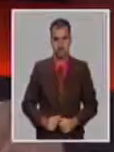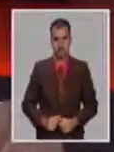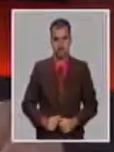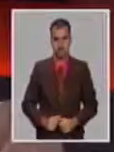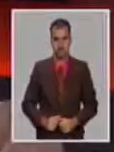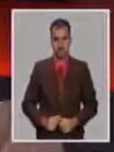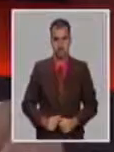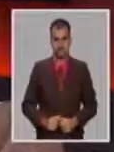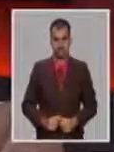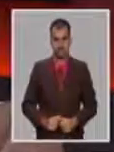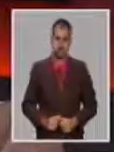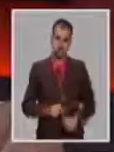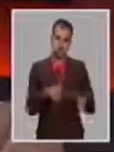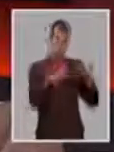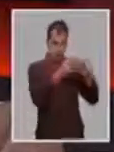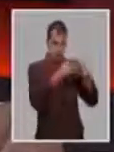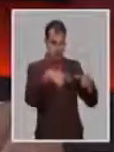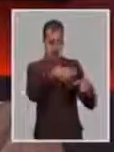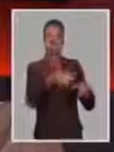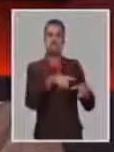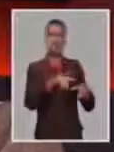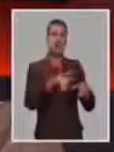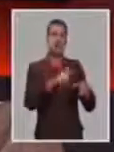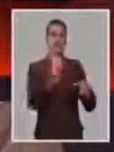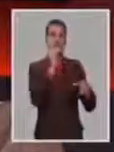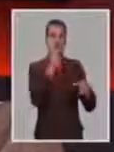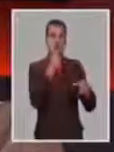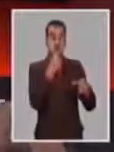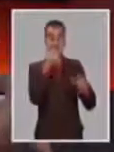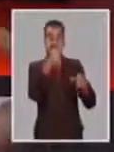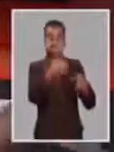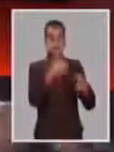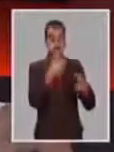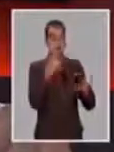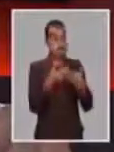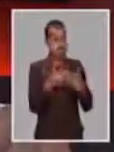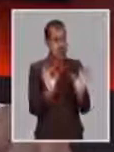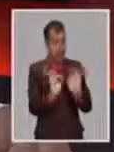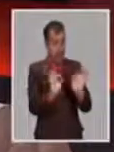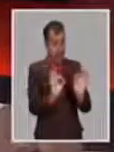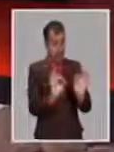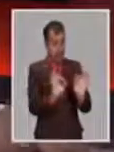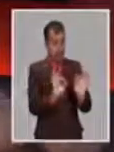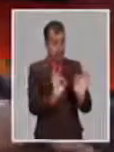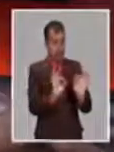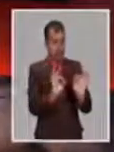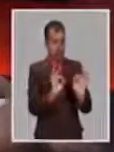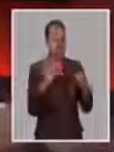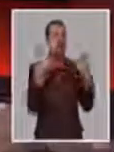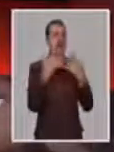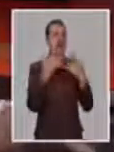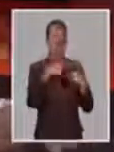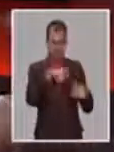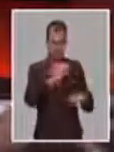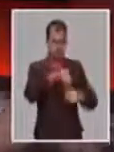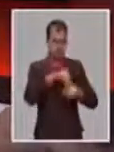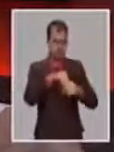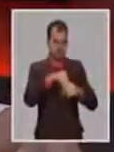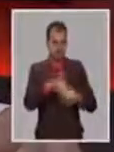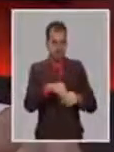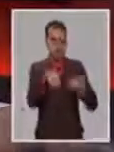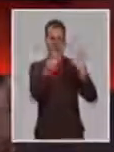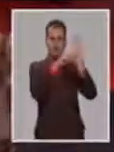exclusión. Esos grupos de criterios de exclusión, y yo me voy a referir, hay varios, y esta forma parte de los manuales